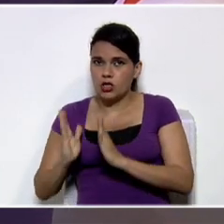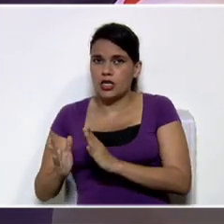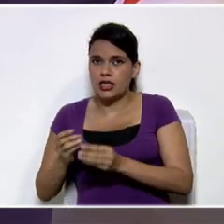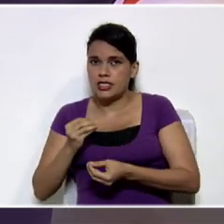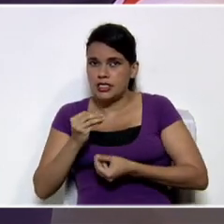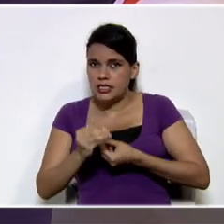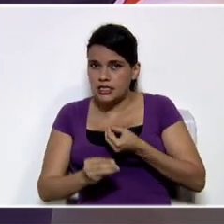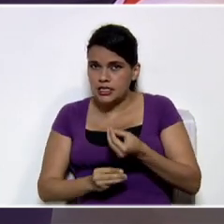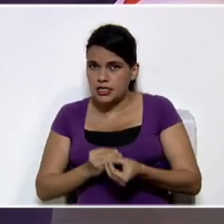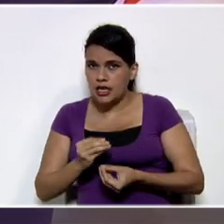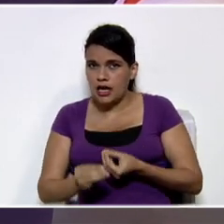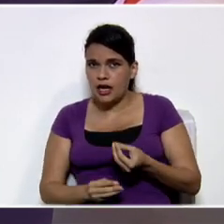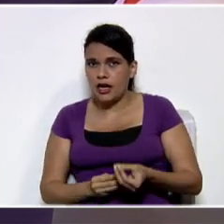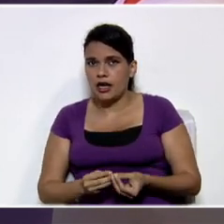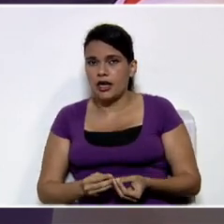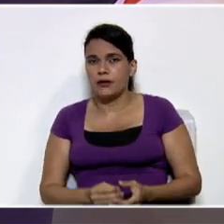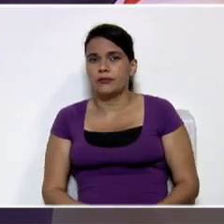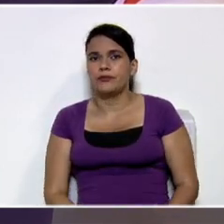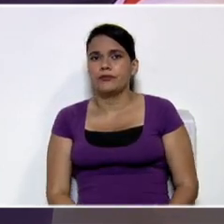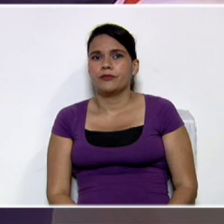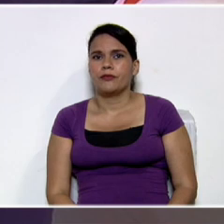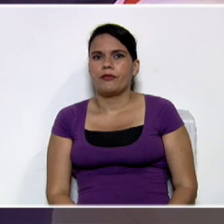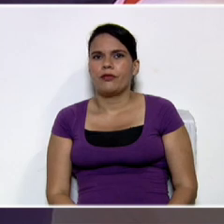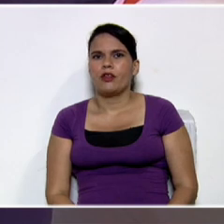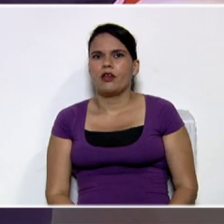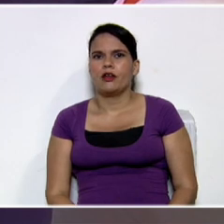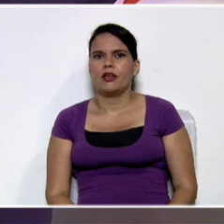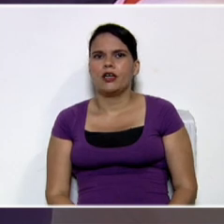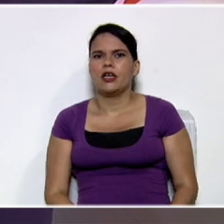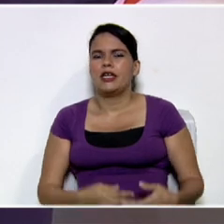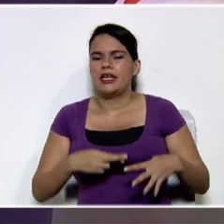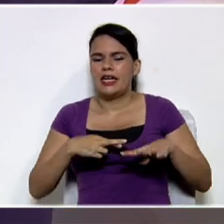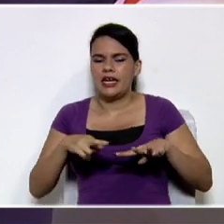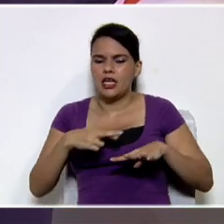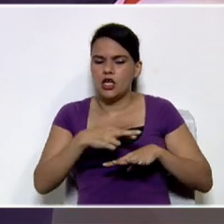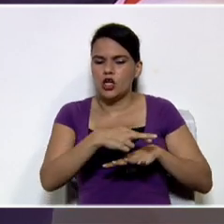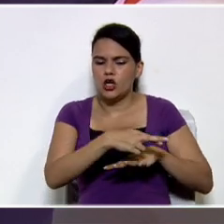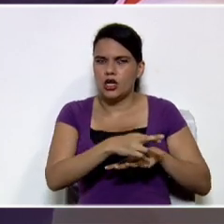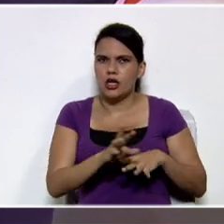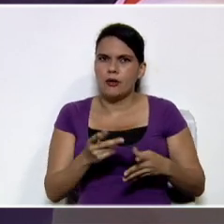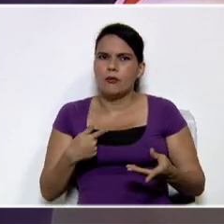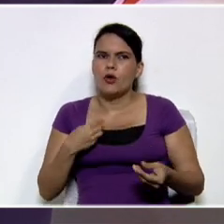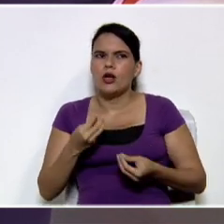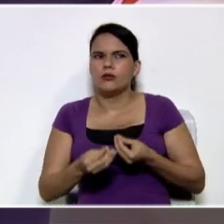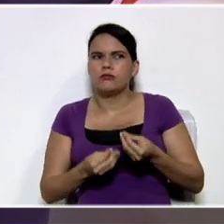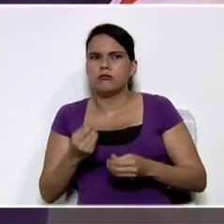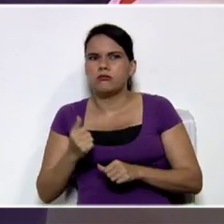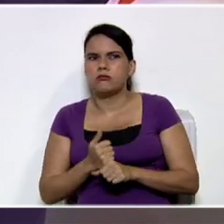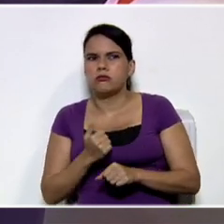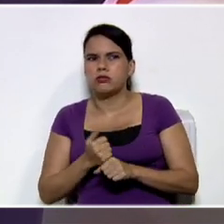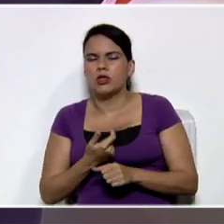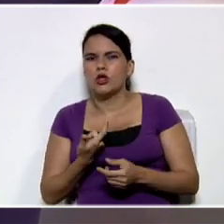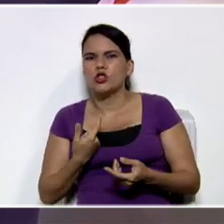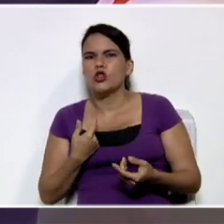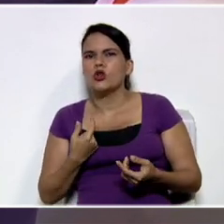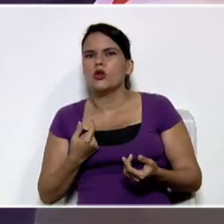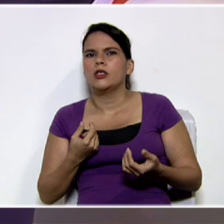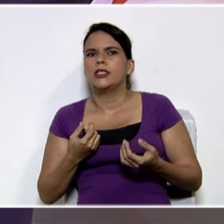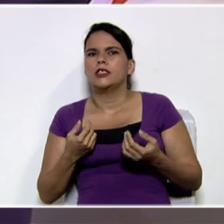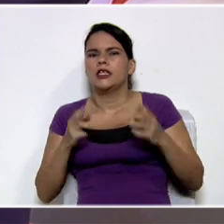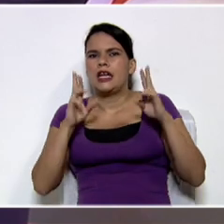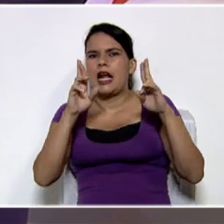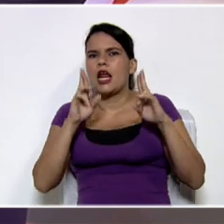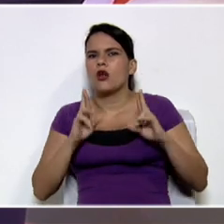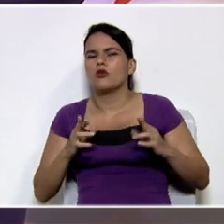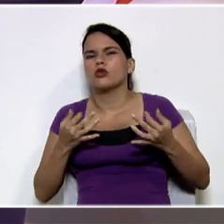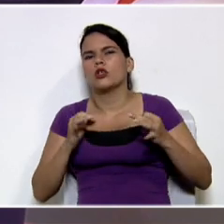crea en región o en regiones con la finalidad de poder manejar sobre todo lo que son los recursos naturales